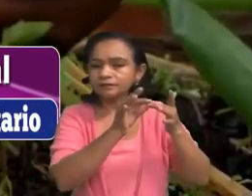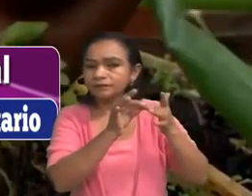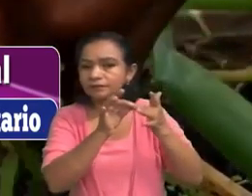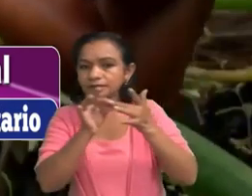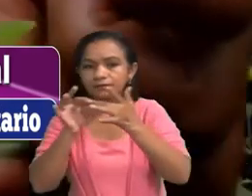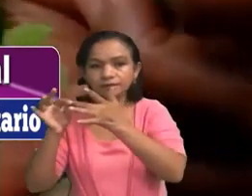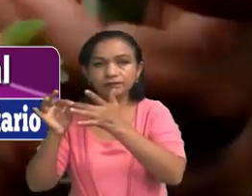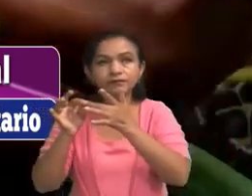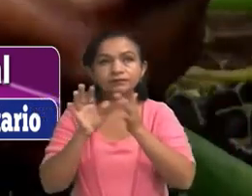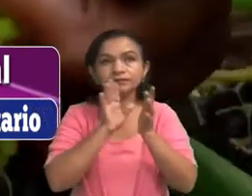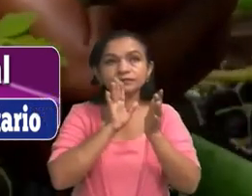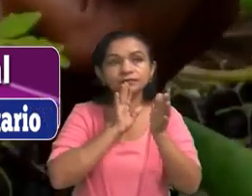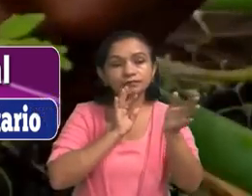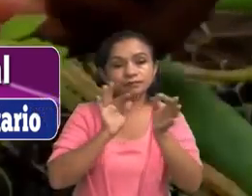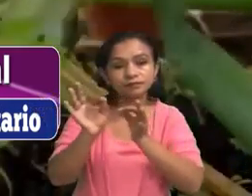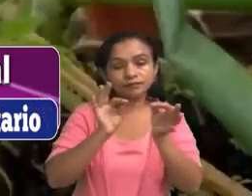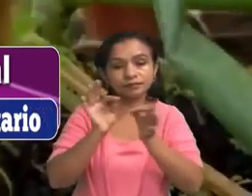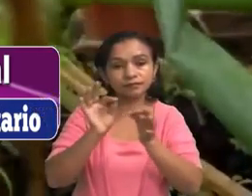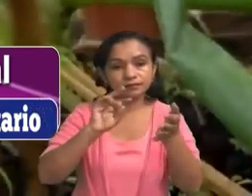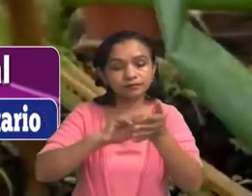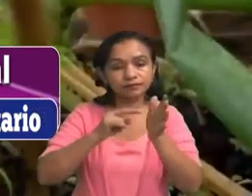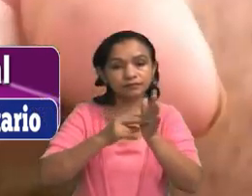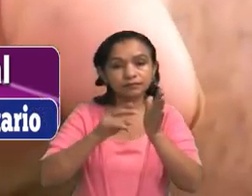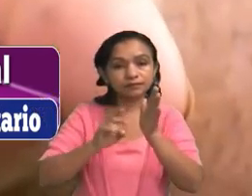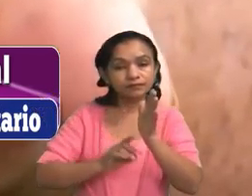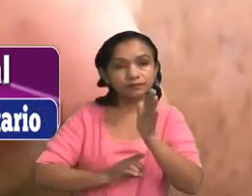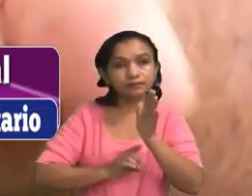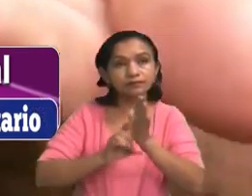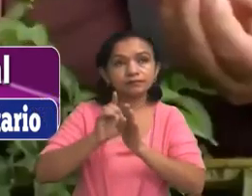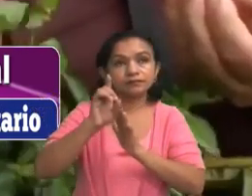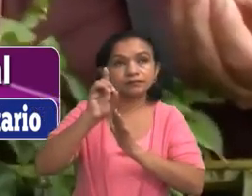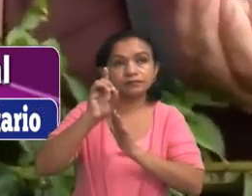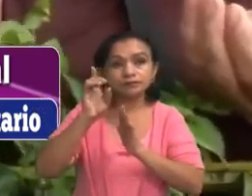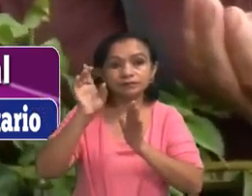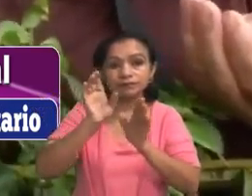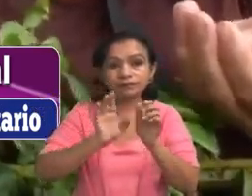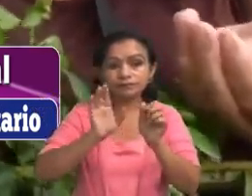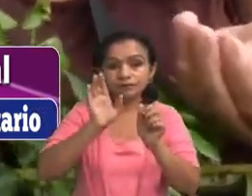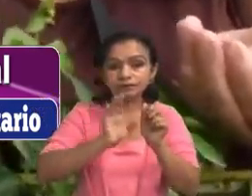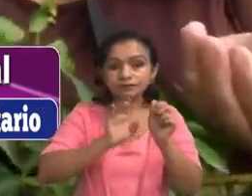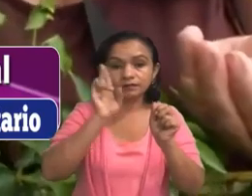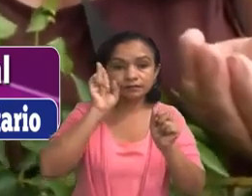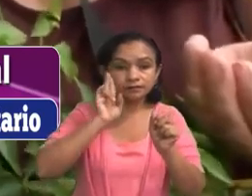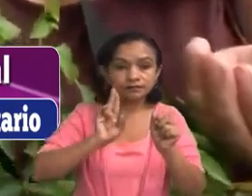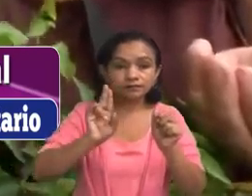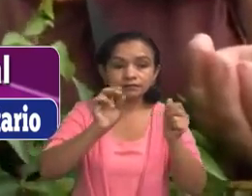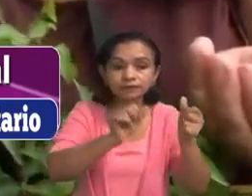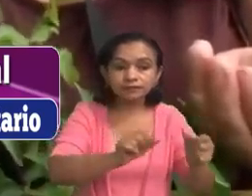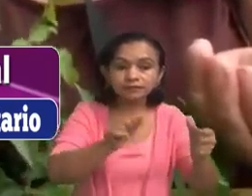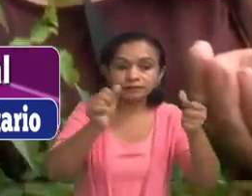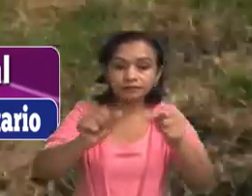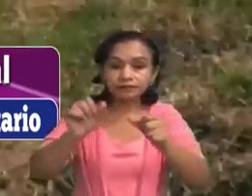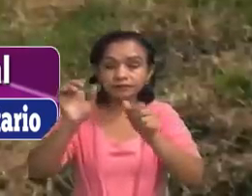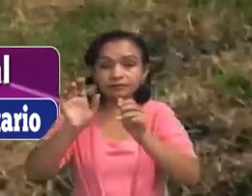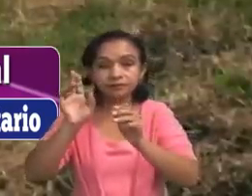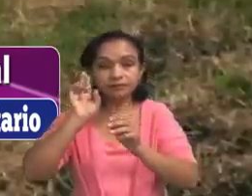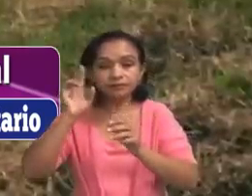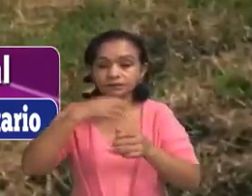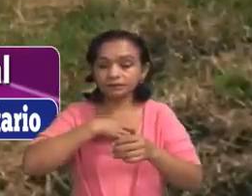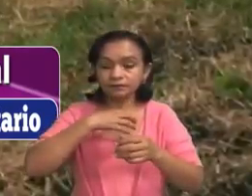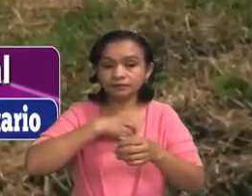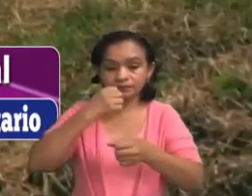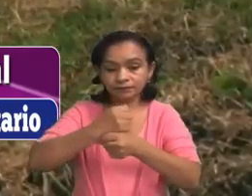específicamente en cuanto a los resultados del desarrollo, cada universidad establece su trabajo.